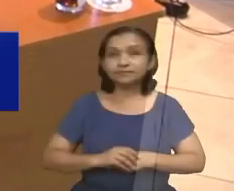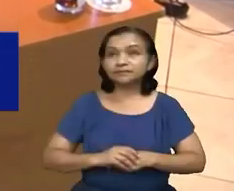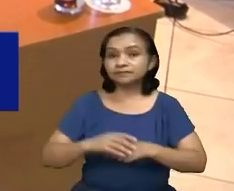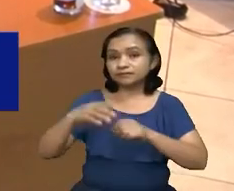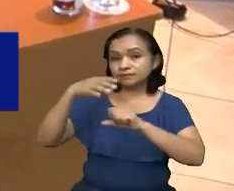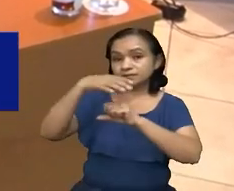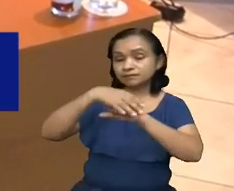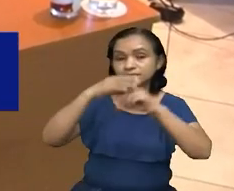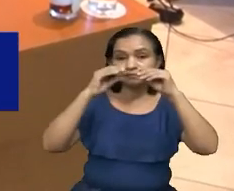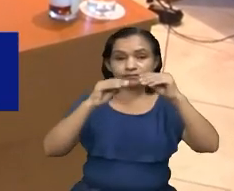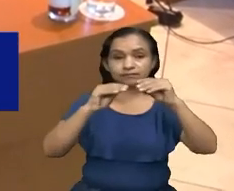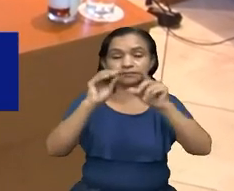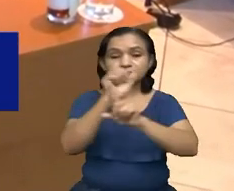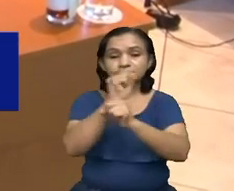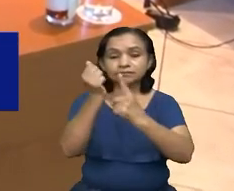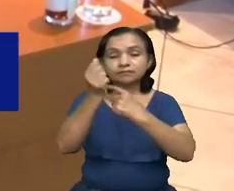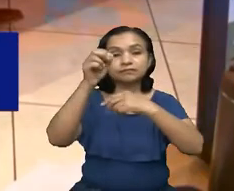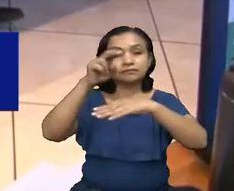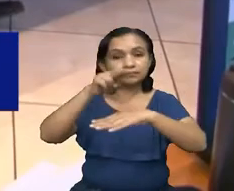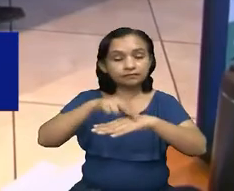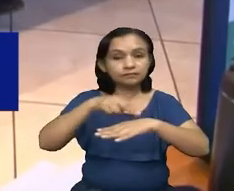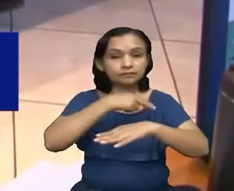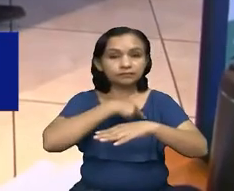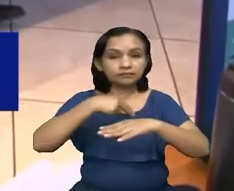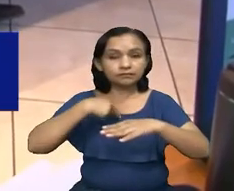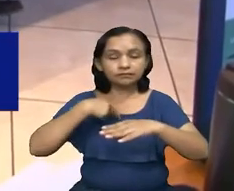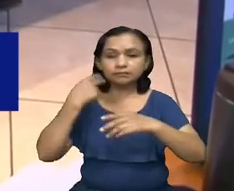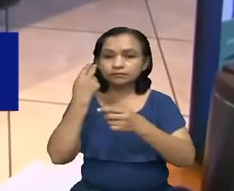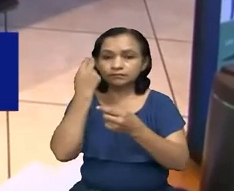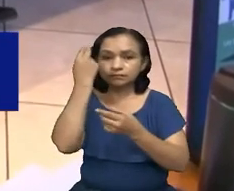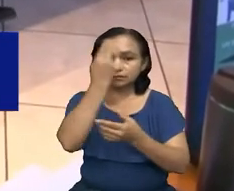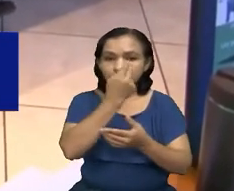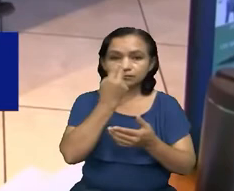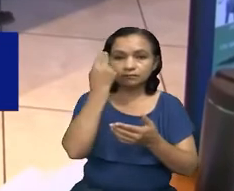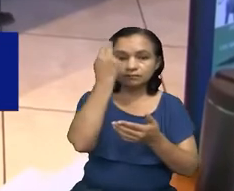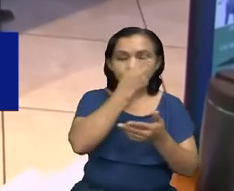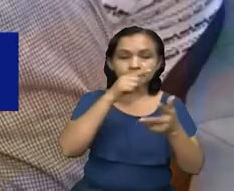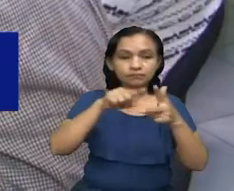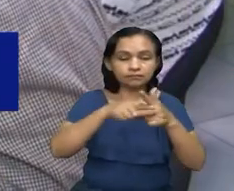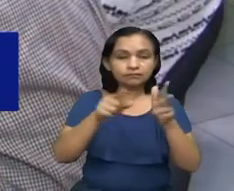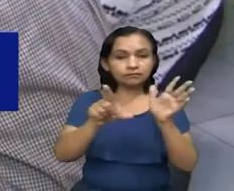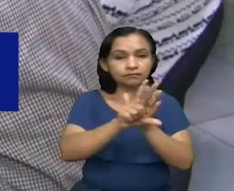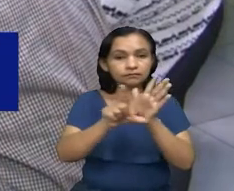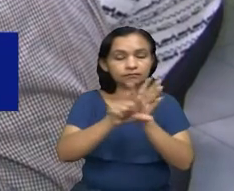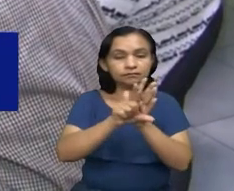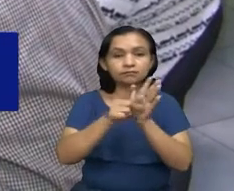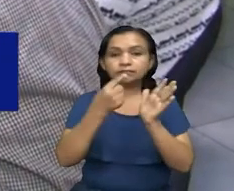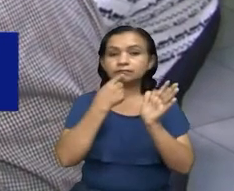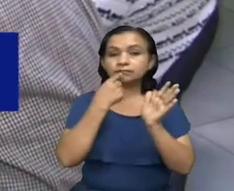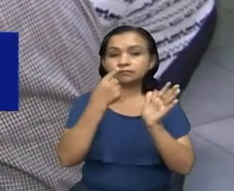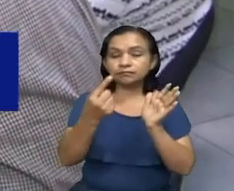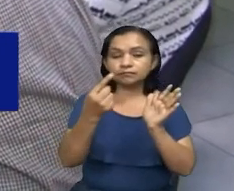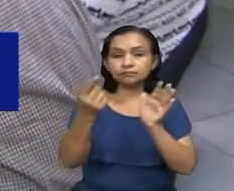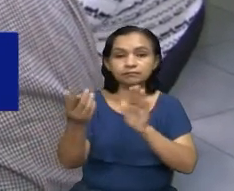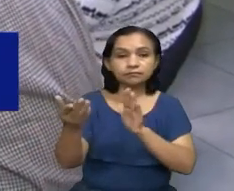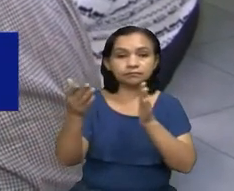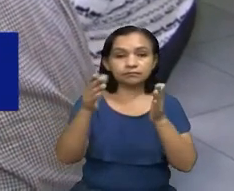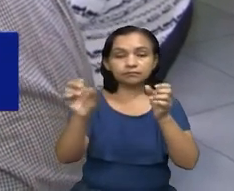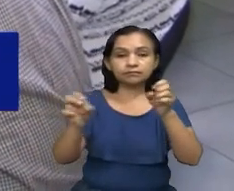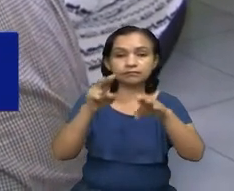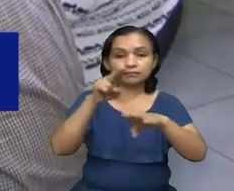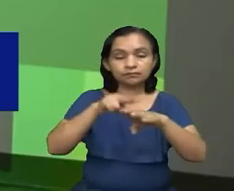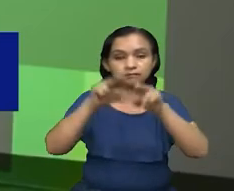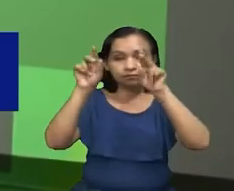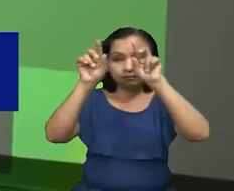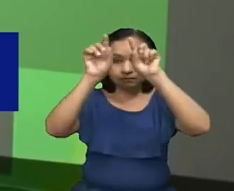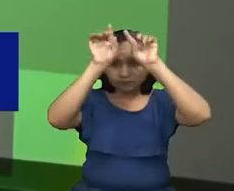Comisión de Educación de la Asamblea Nacional realiza proceso de consultas de las iniciativas de ley que declaran héroes nacionales al cacique